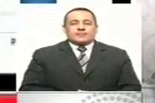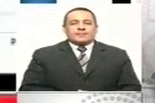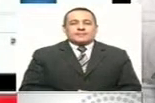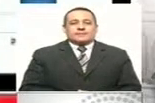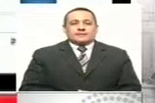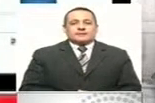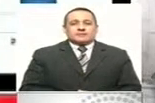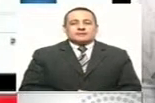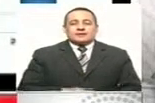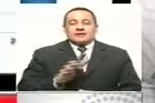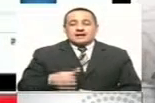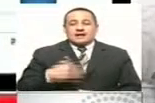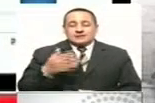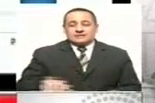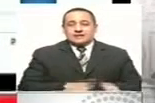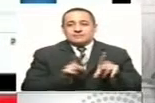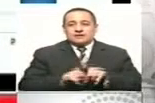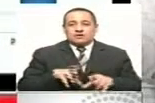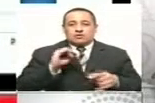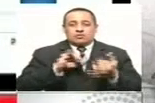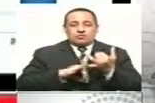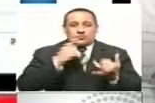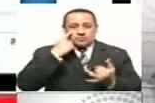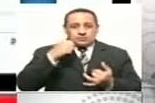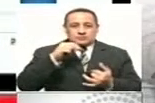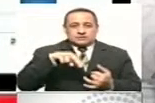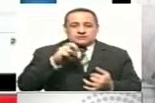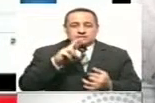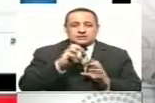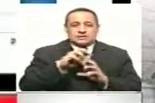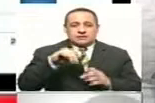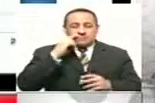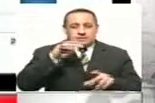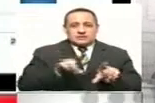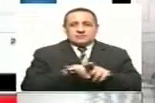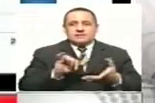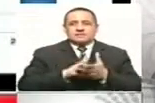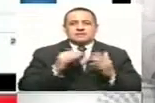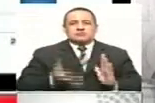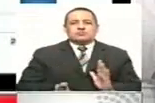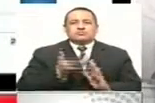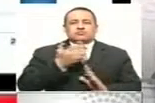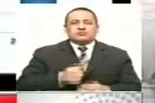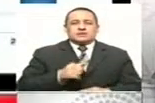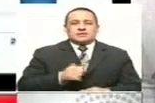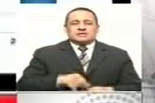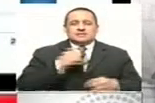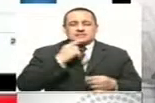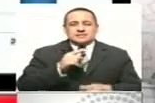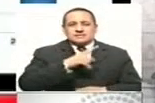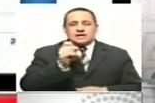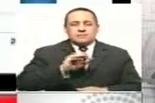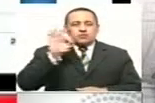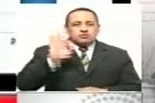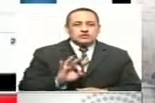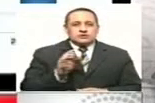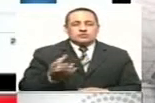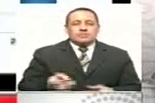Entonces, ahí también OSINERMIM tiene un incremento del 100% para